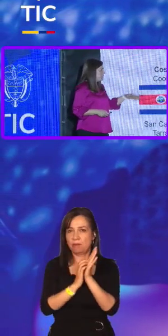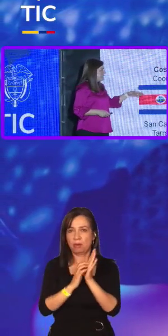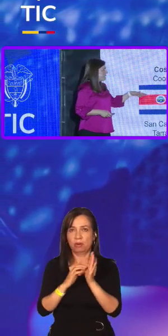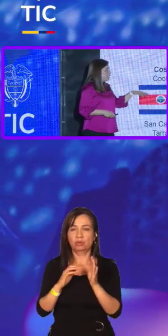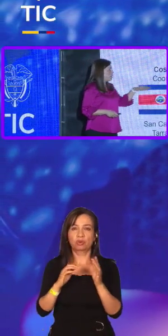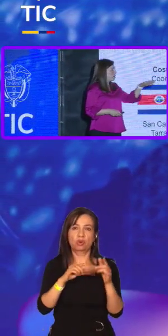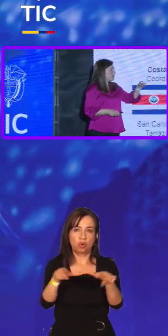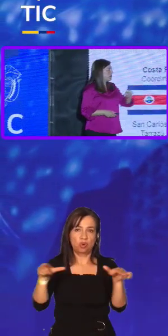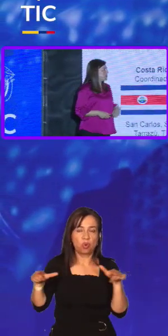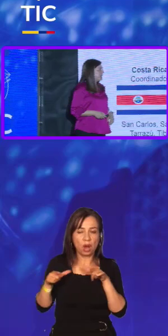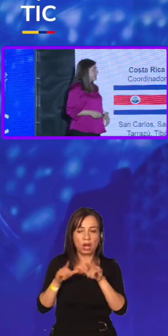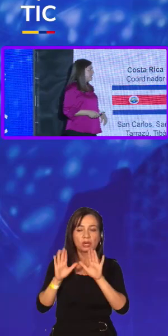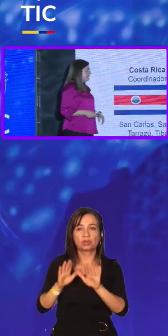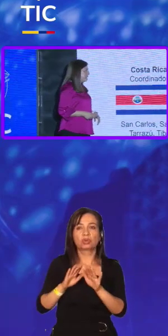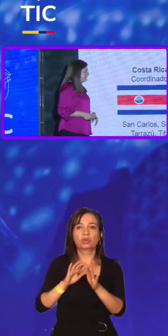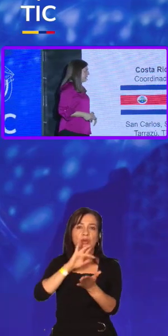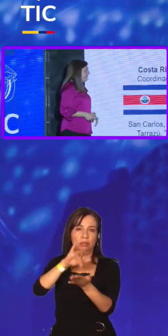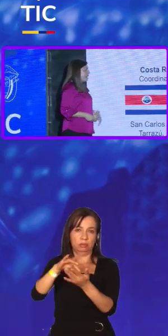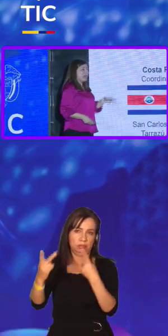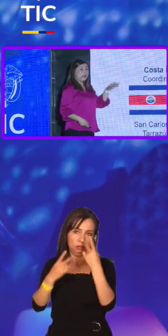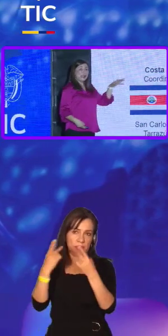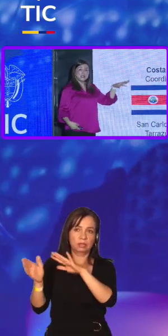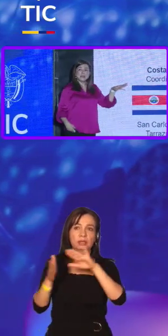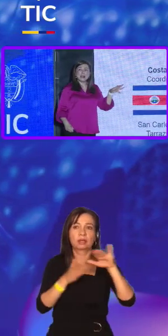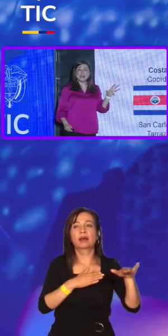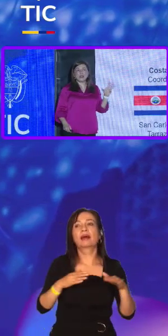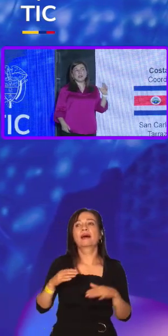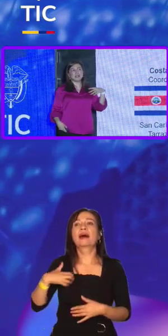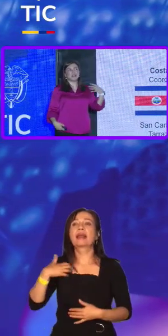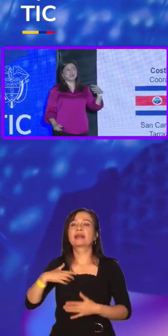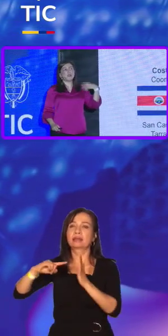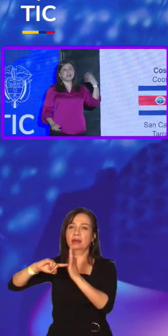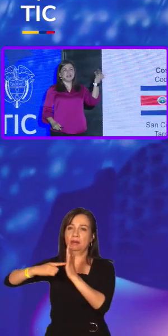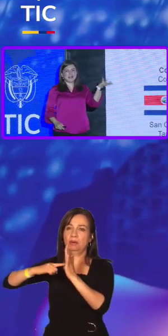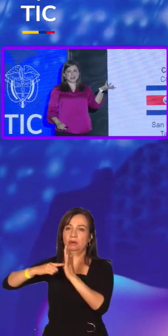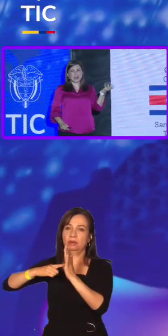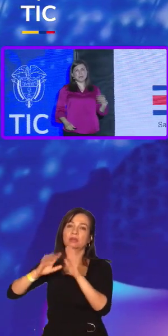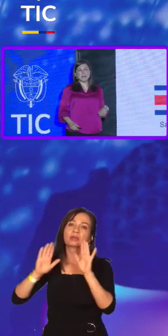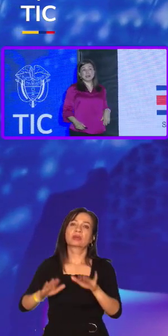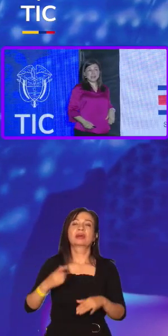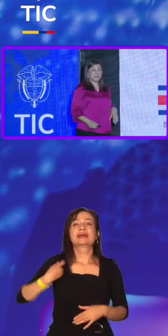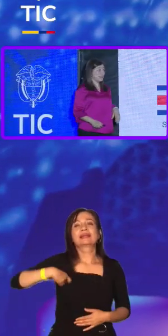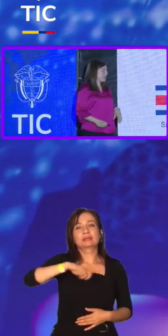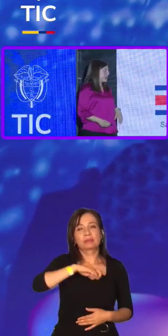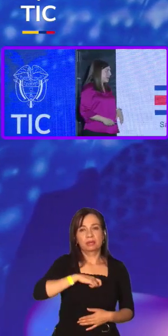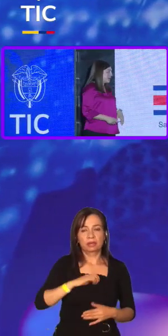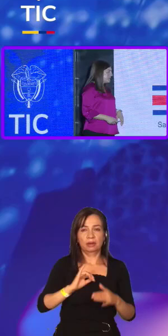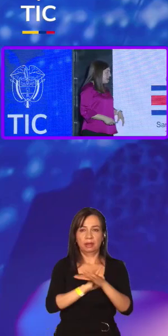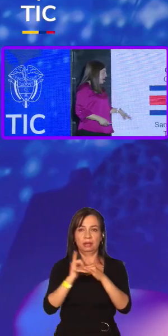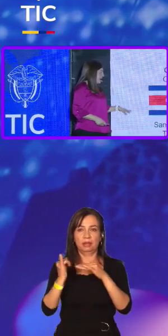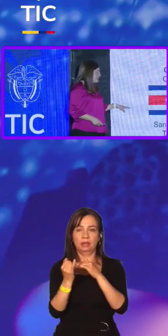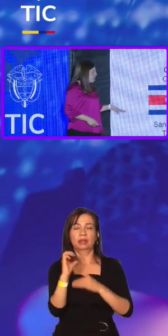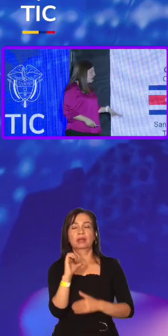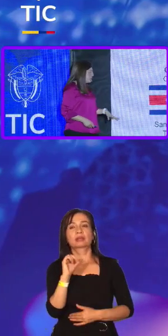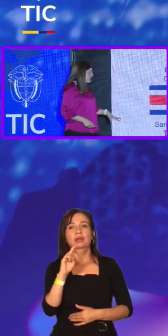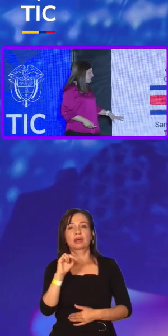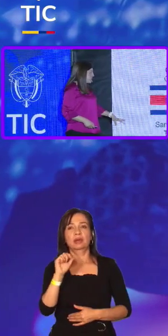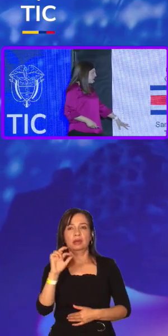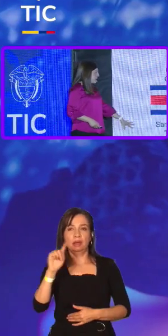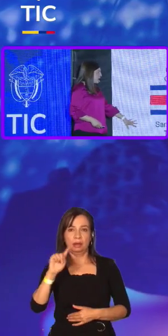ejemplo de destino turístico inteligente en Colombia y Buenos Aires en Argentina. Y en España como el destino más avanzado de Islas